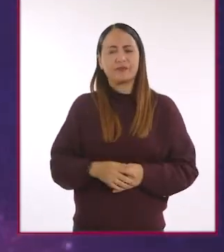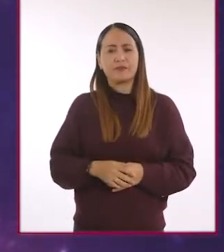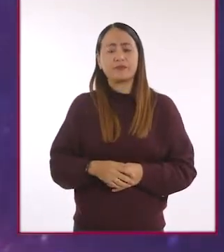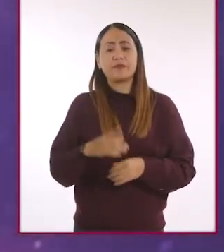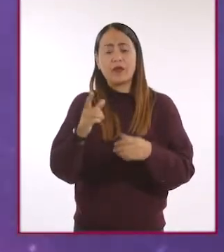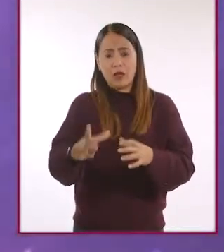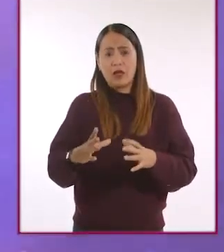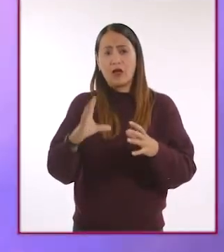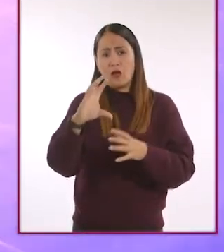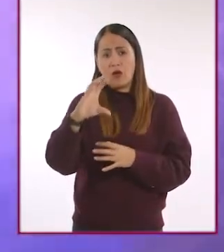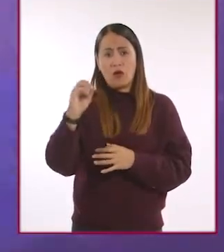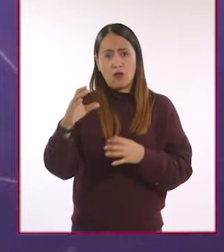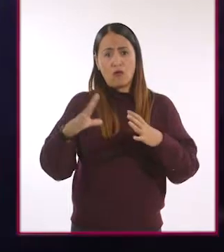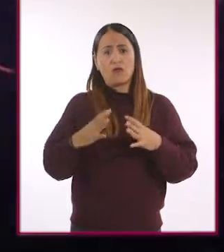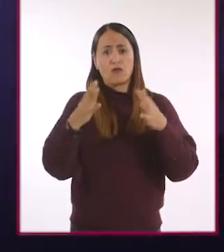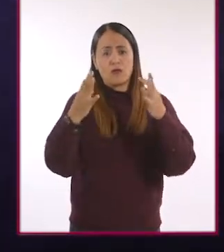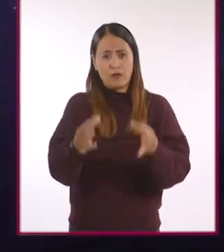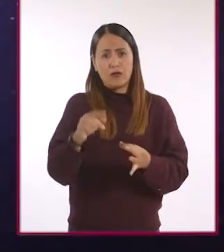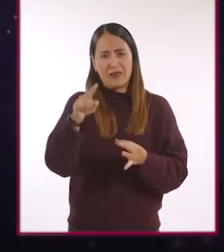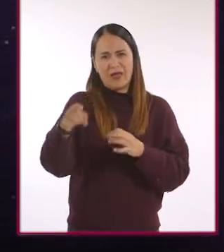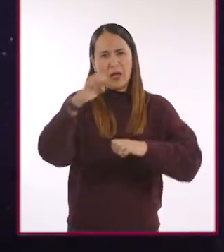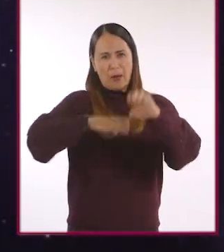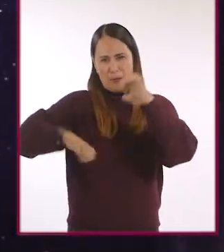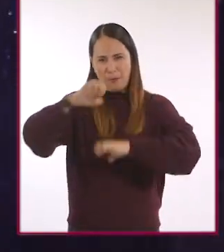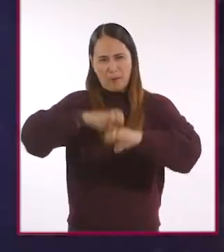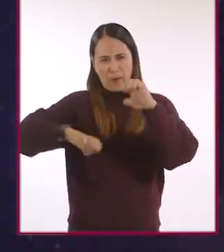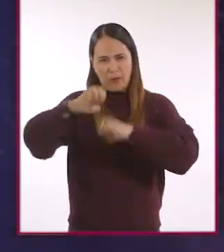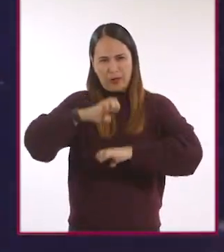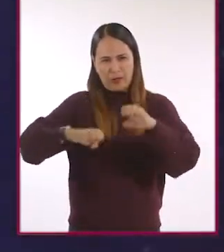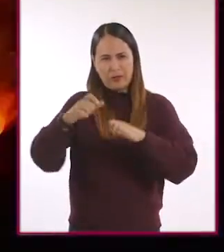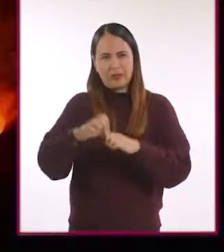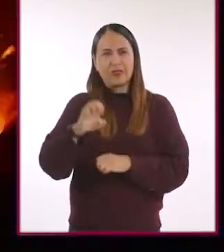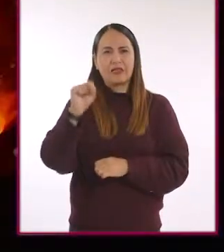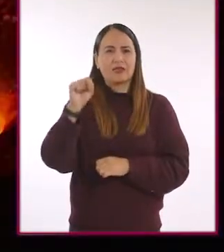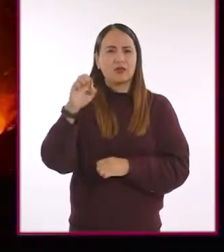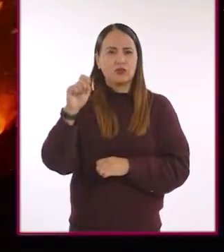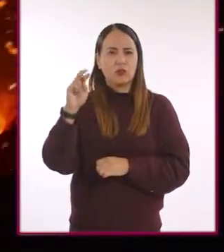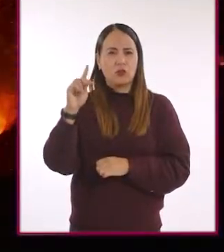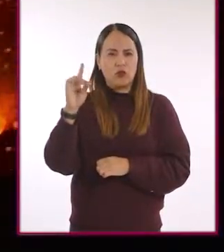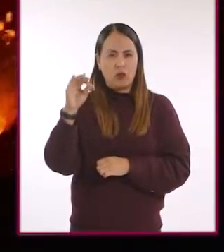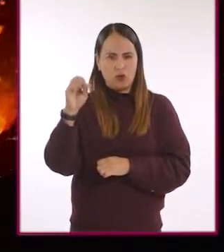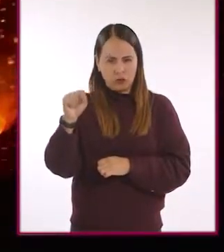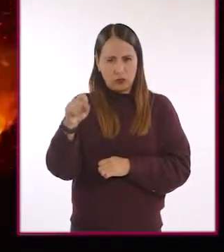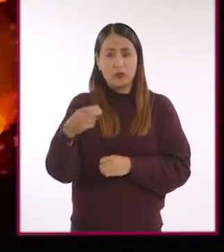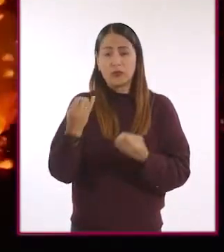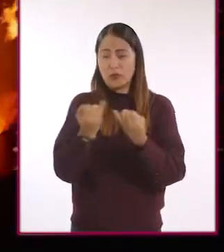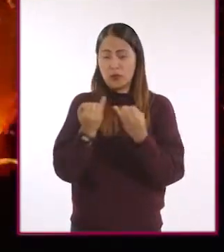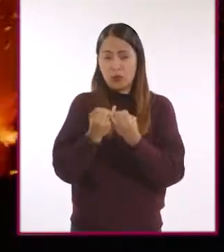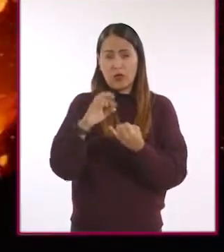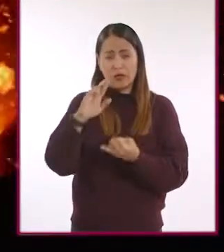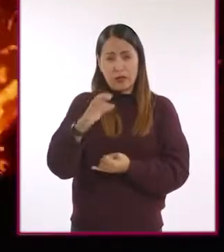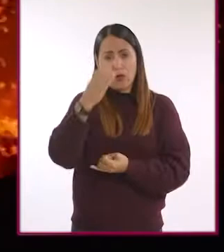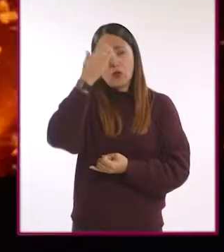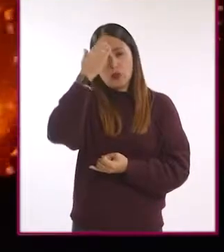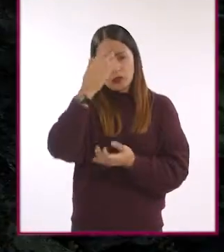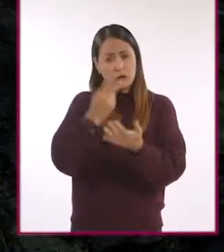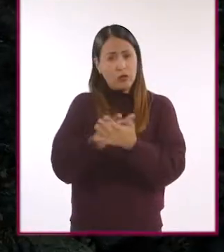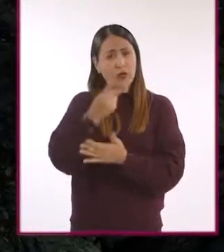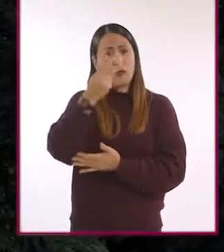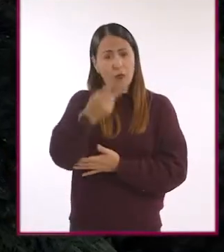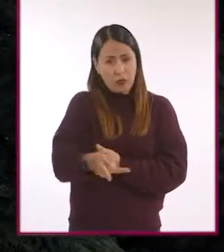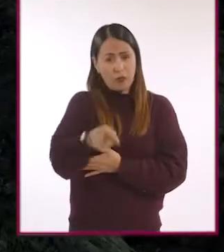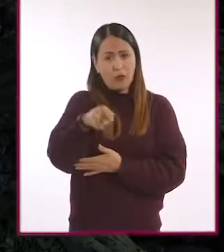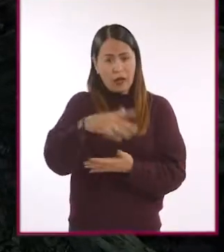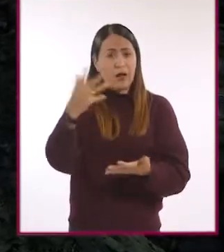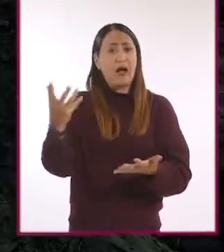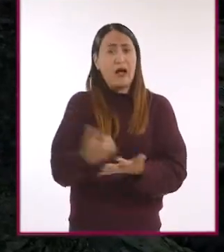Es cofundador y director de Dark Frame Render y Farm Studios. Ha obtenido varios reconocimientos como ganador por los